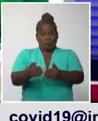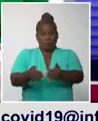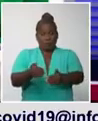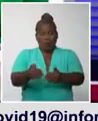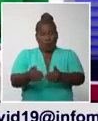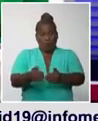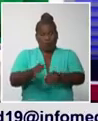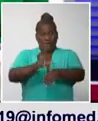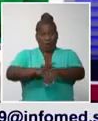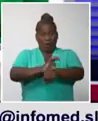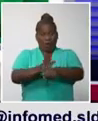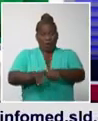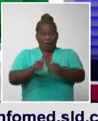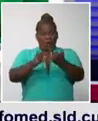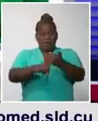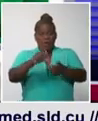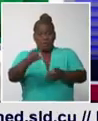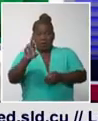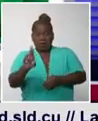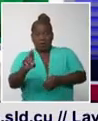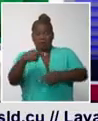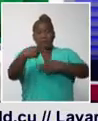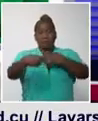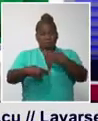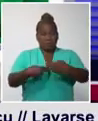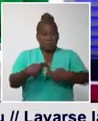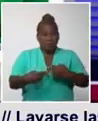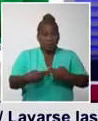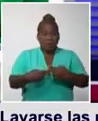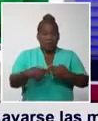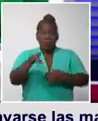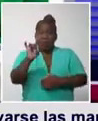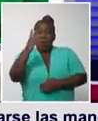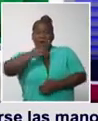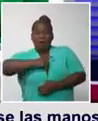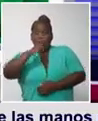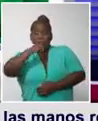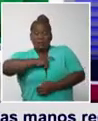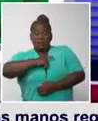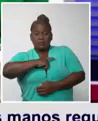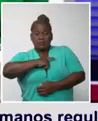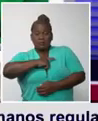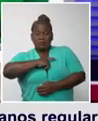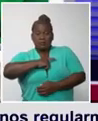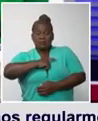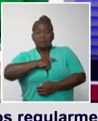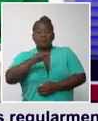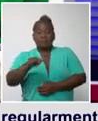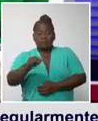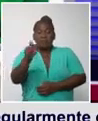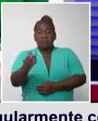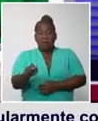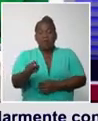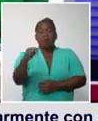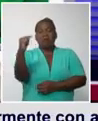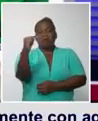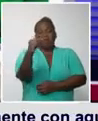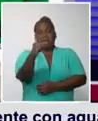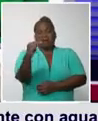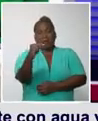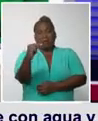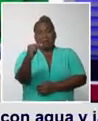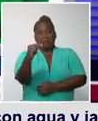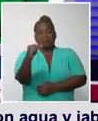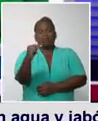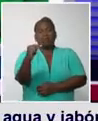el PCR que se le hizo el día 9 de abril, pues estaba negativo en ese momento. De todas